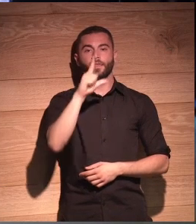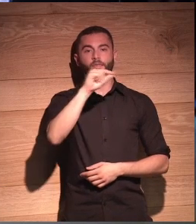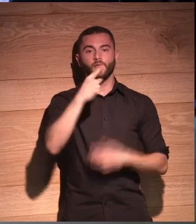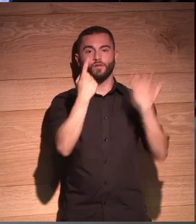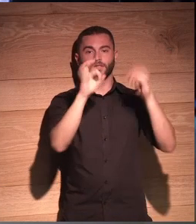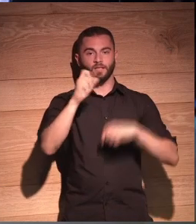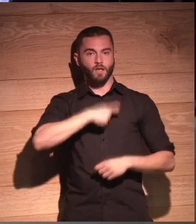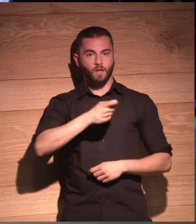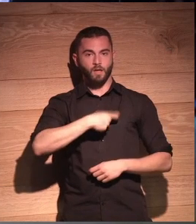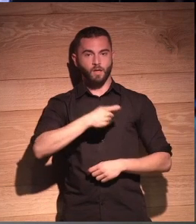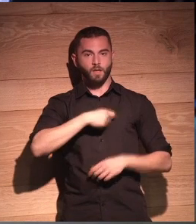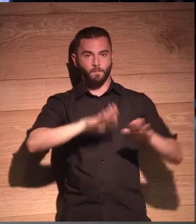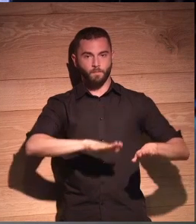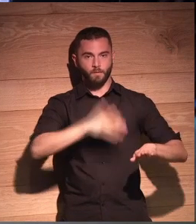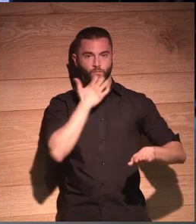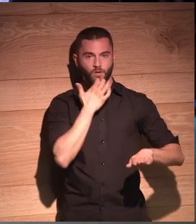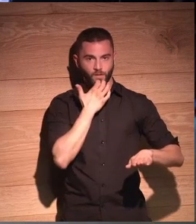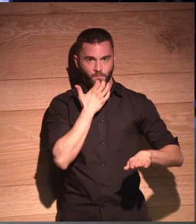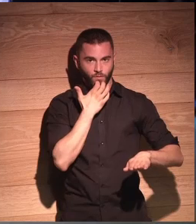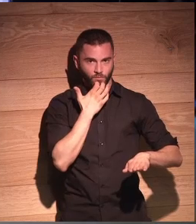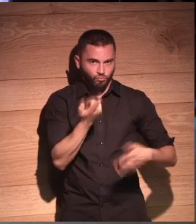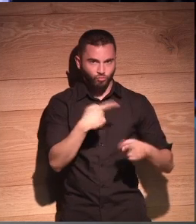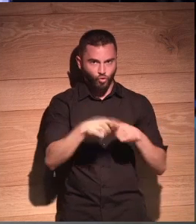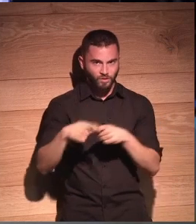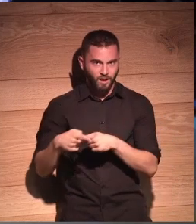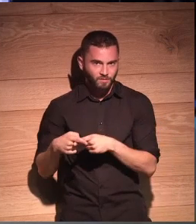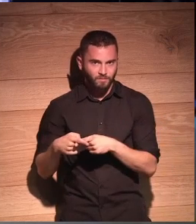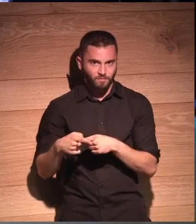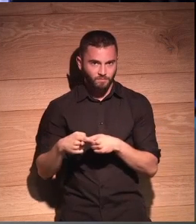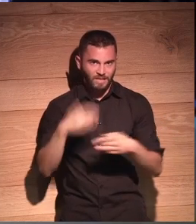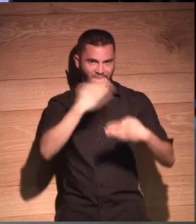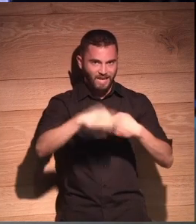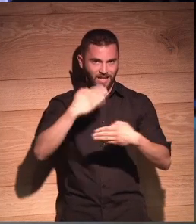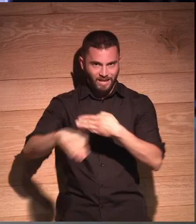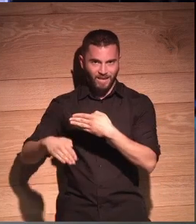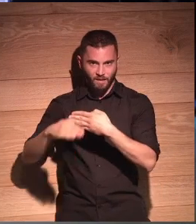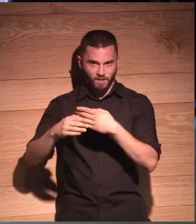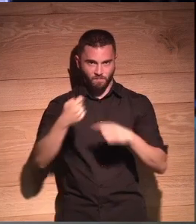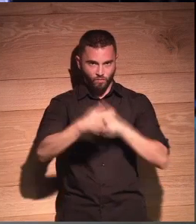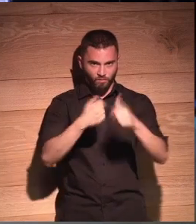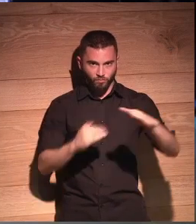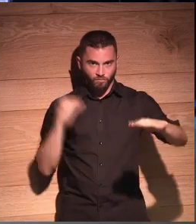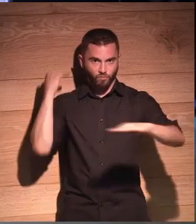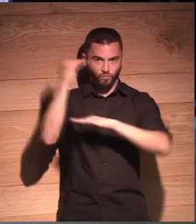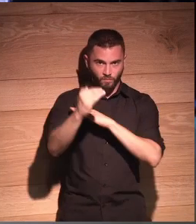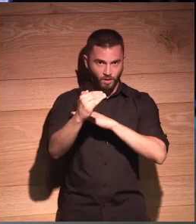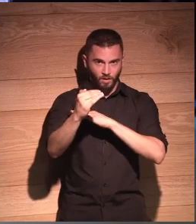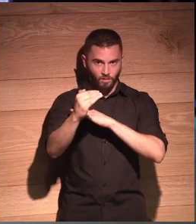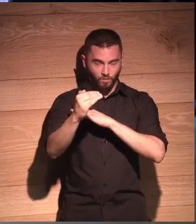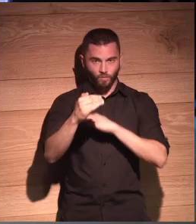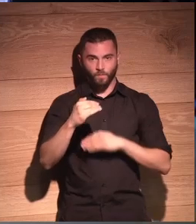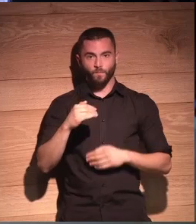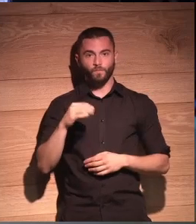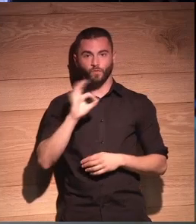160 pulsaciones en parado, ¿no? Por ejemplo, todo esto son cosas, son límites que se van superando, ¿no? A los